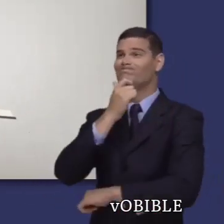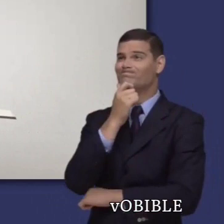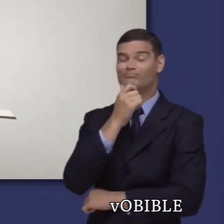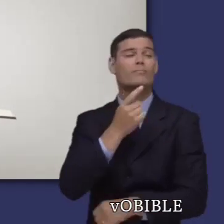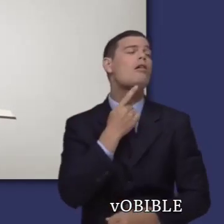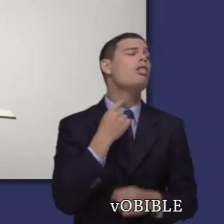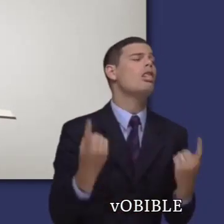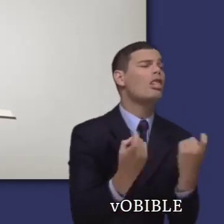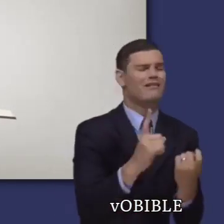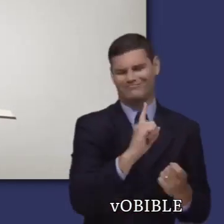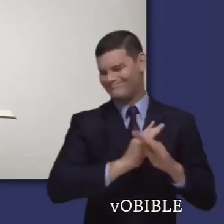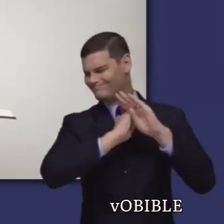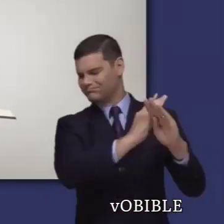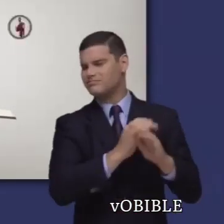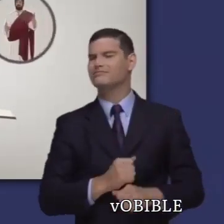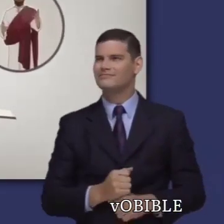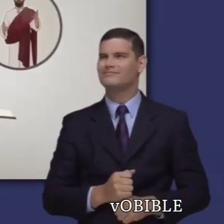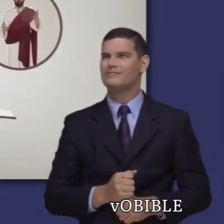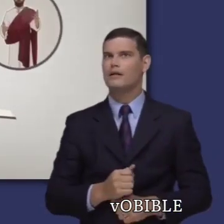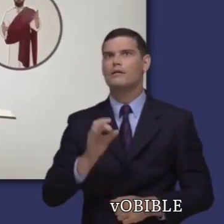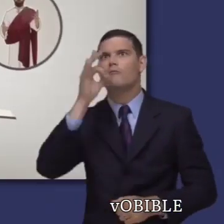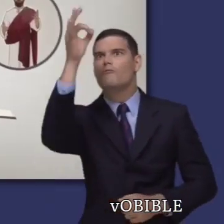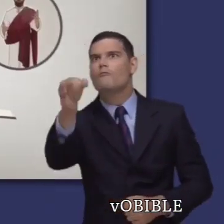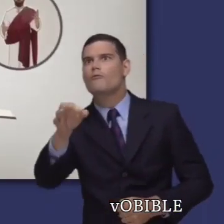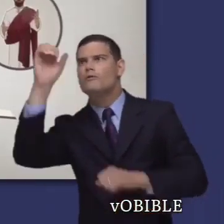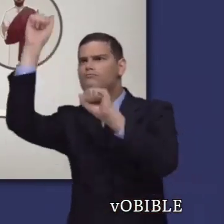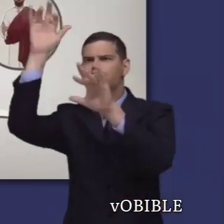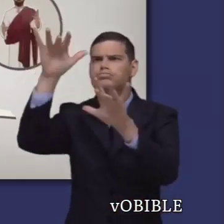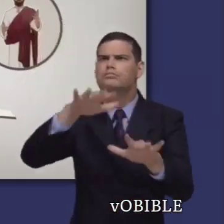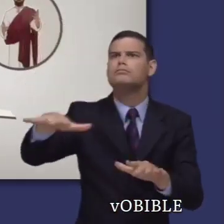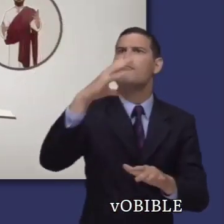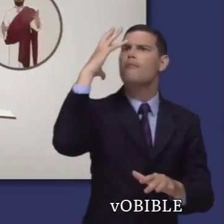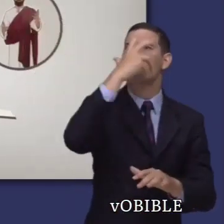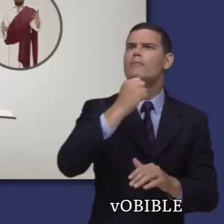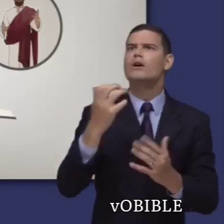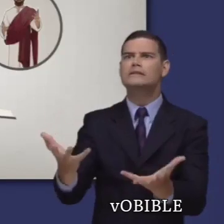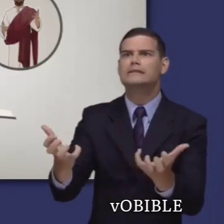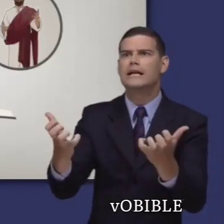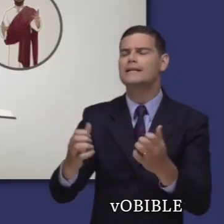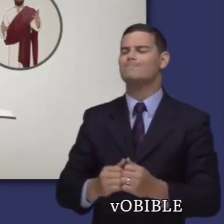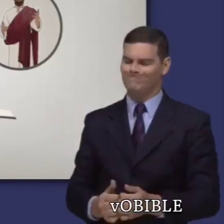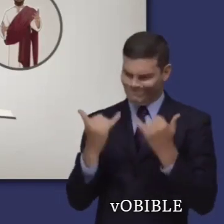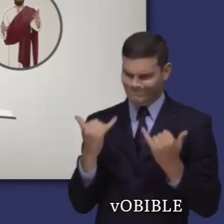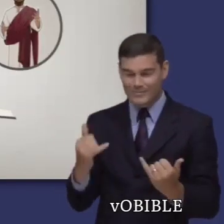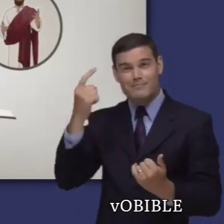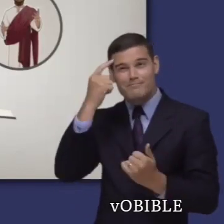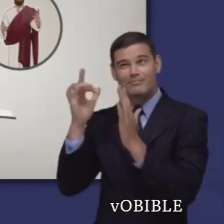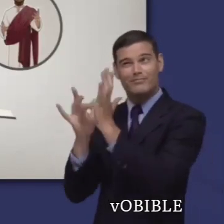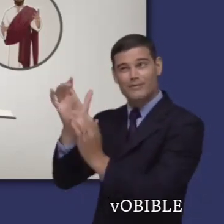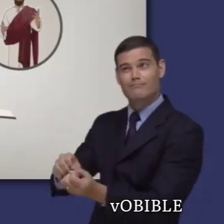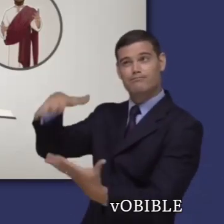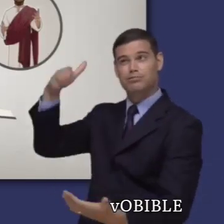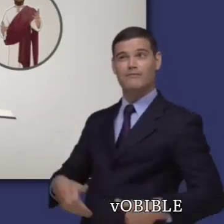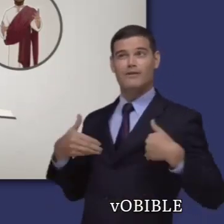debe respetar las normas morales de Jehová y en que es imprescindible creer en la resurrección de Jesús para recibir las bendiciones